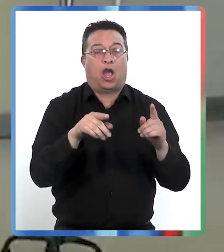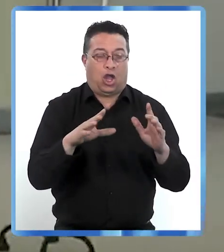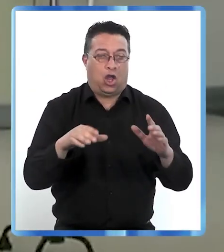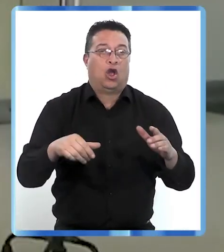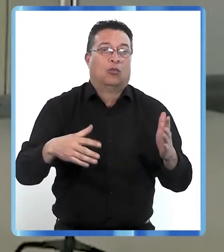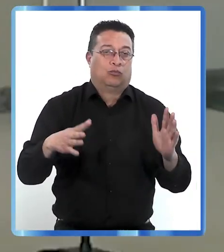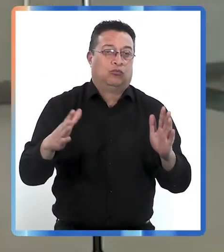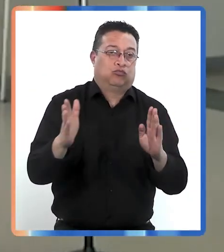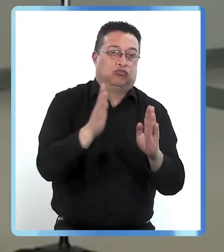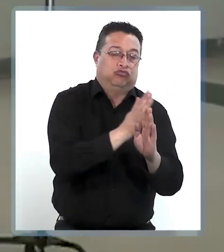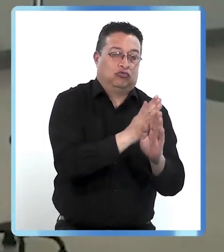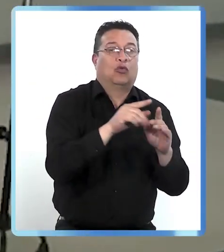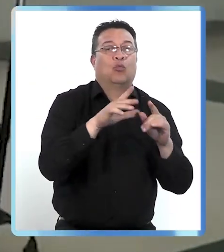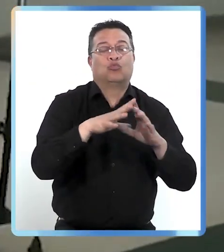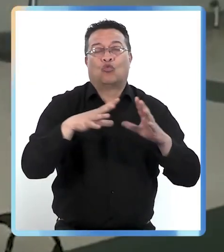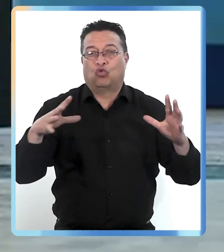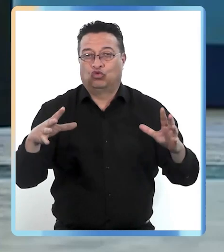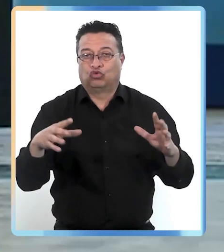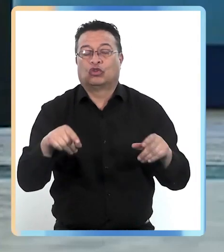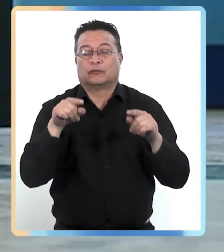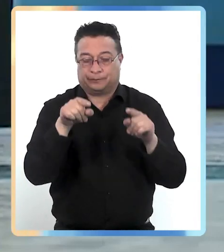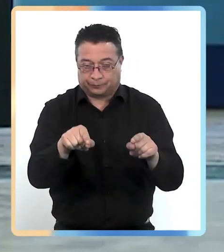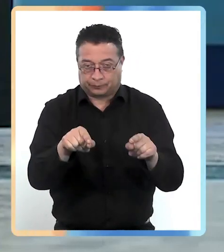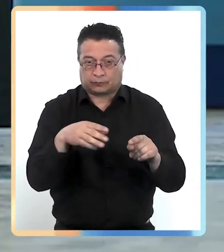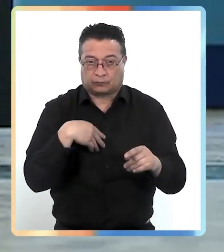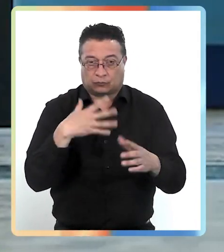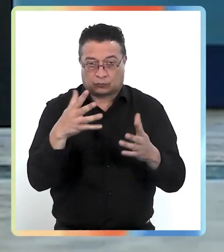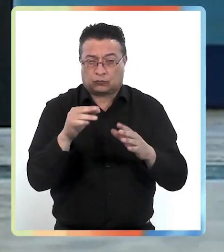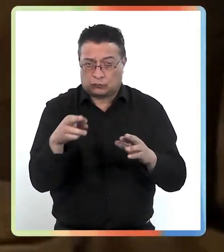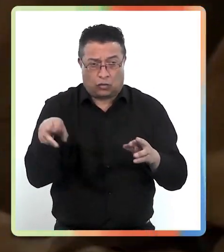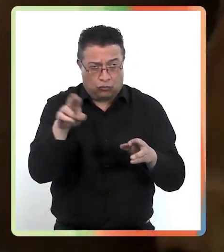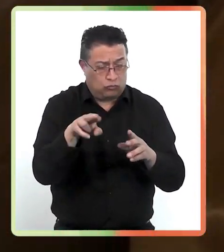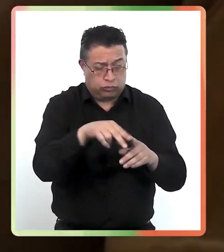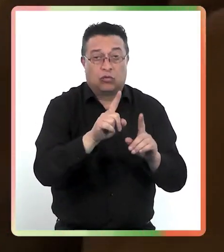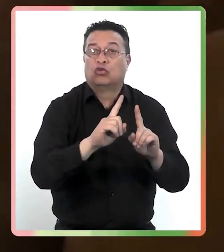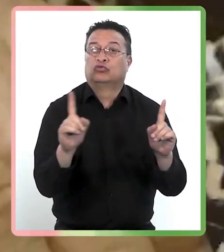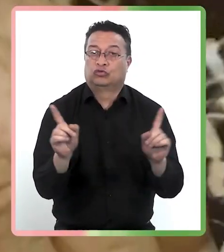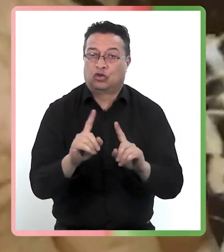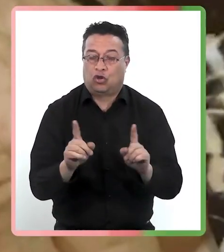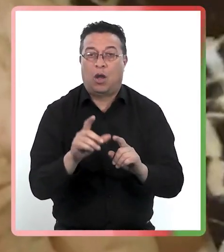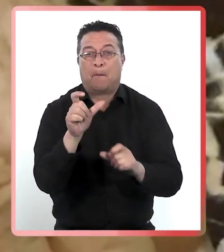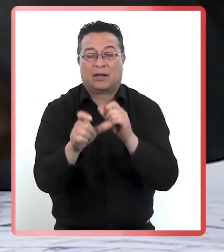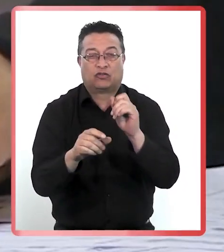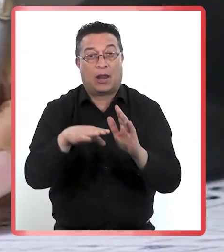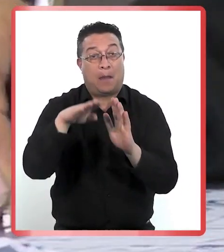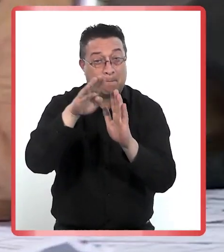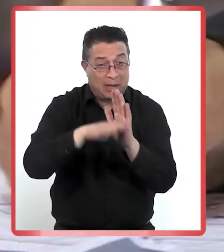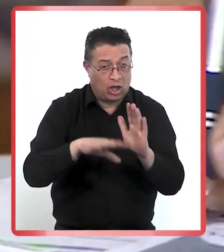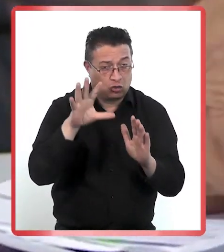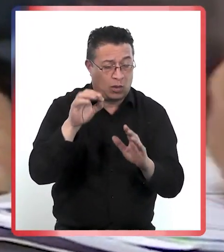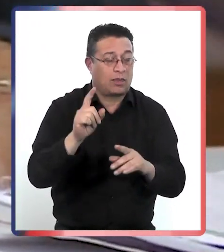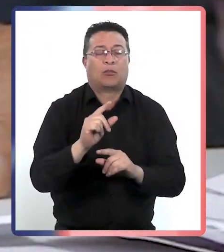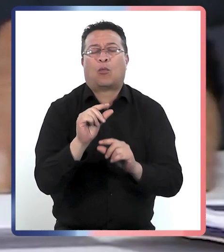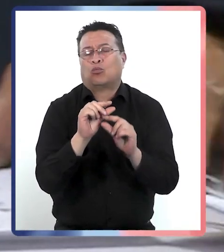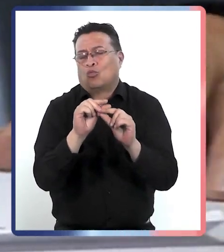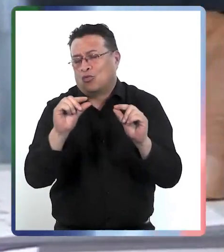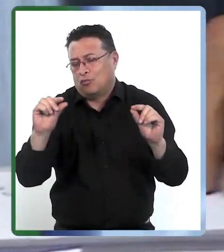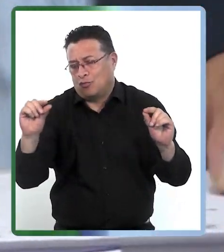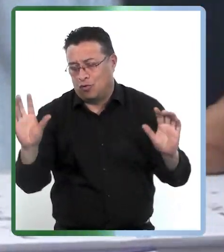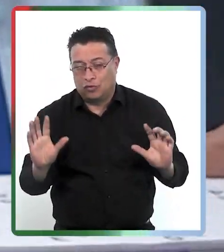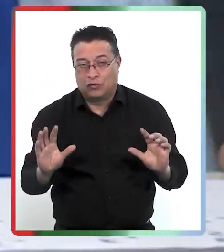¿Ya? No es una enfermedad que nosotros viésemos con ninguna frecuencia, probablemente, en pacientes menores de esa edad.